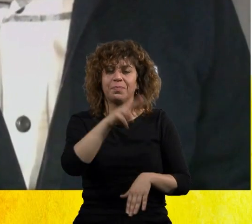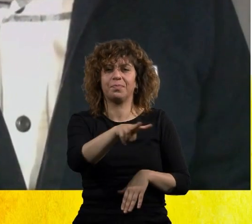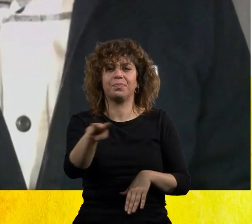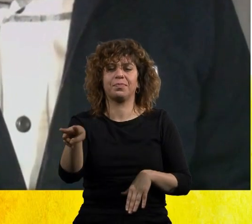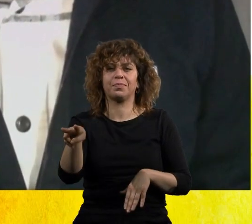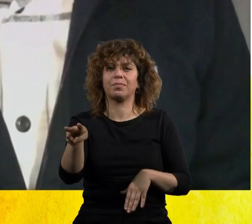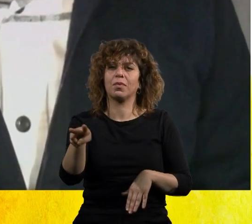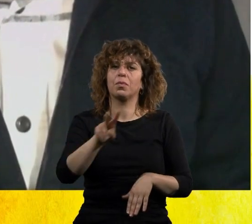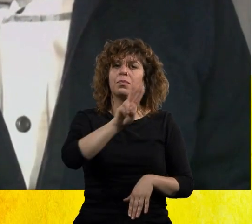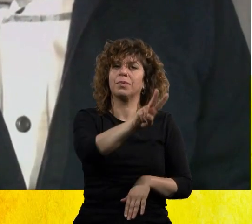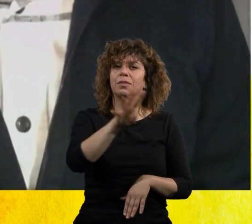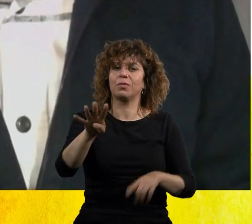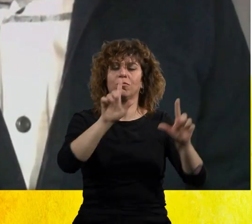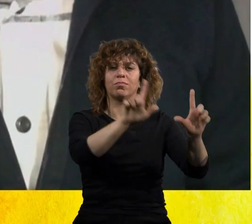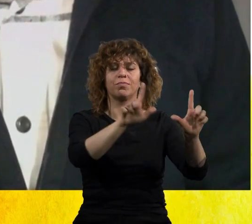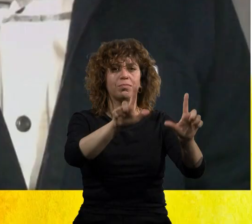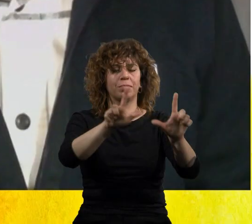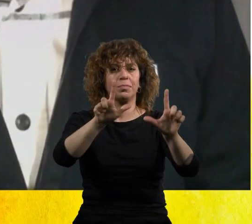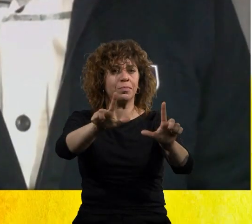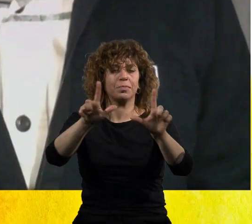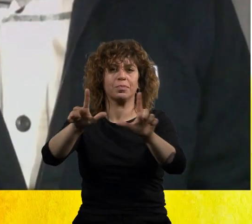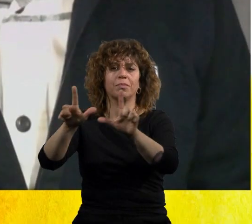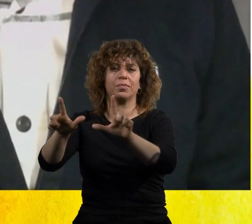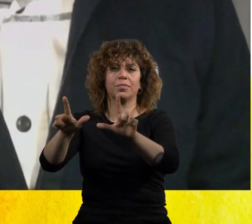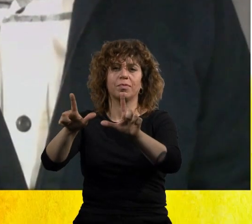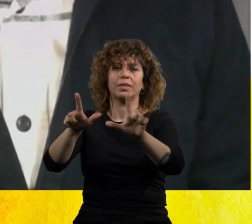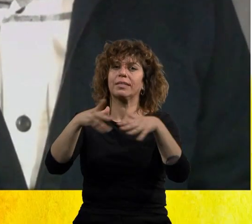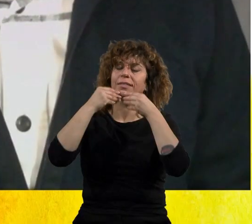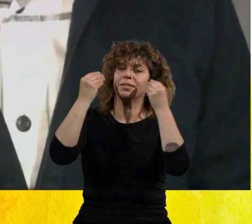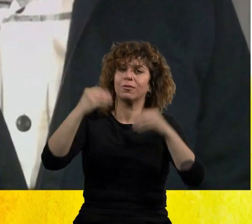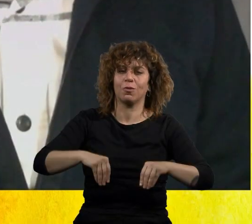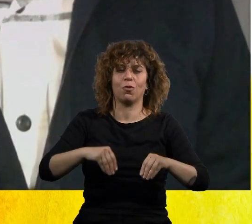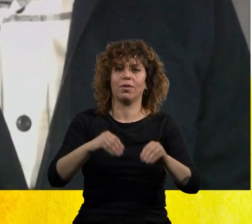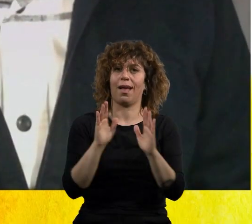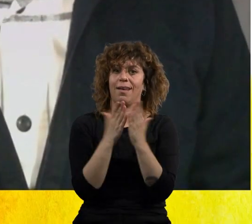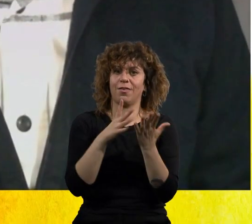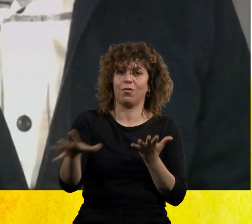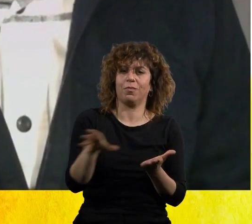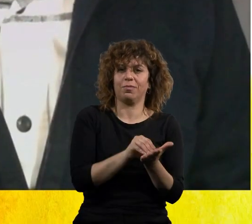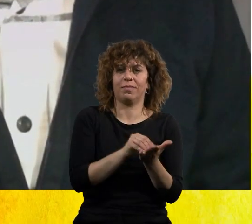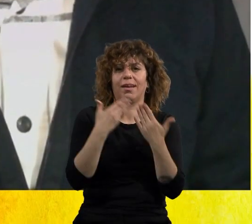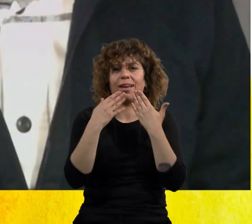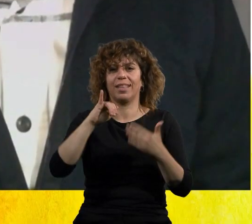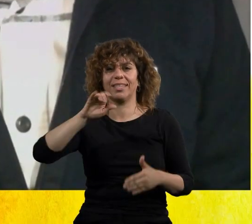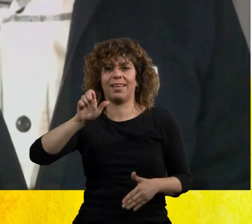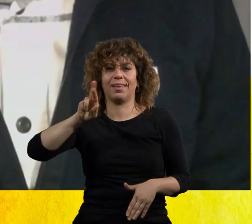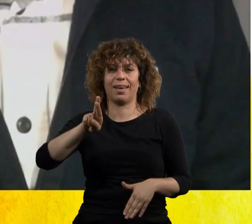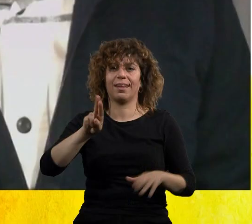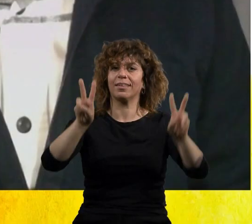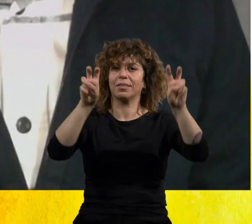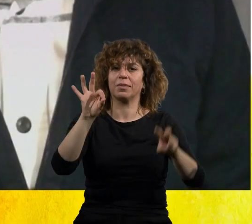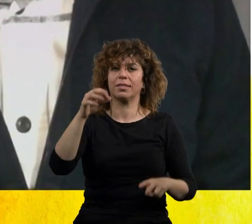Esas 24 planchas, ¿no? De Sí. bueno, esa historia que se ha recogido en un libro a través del IER sobre